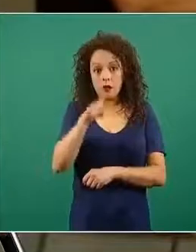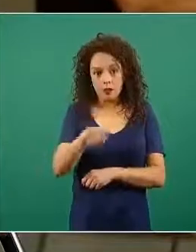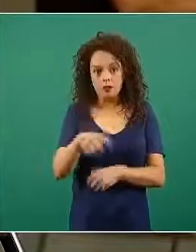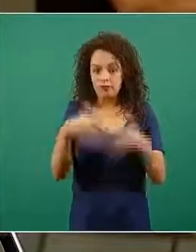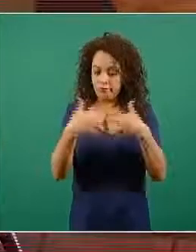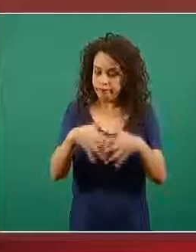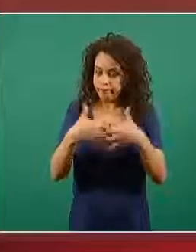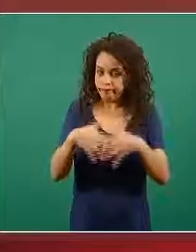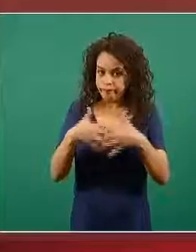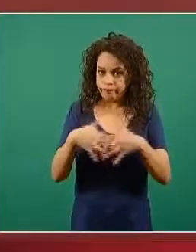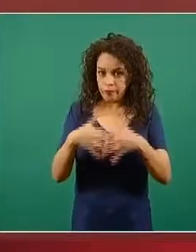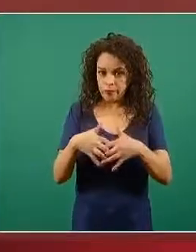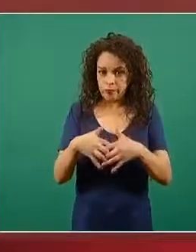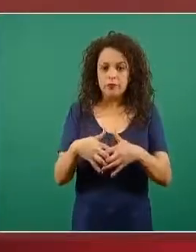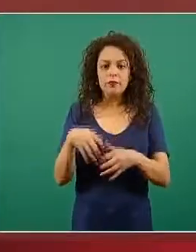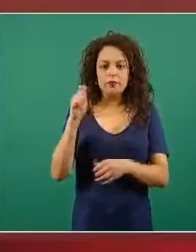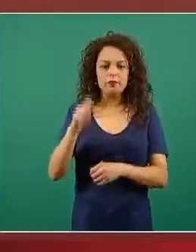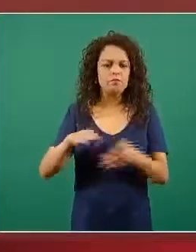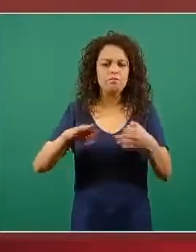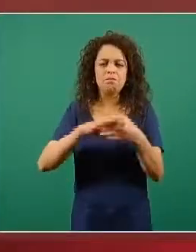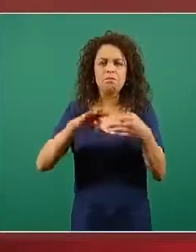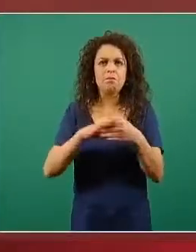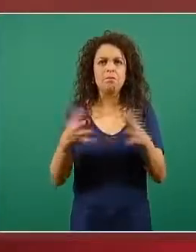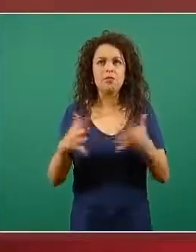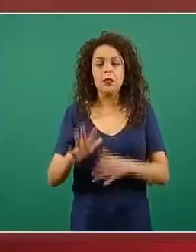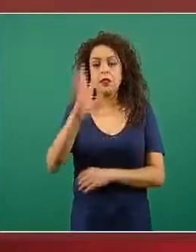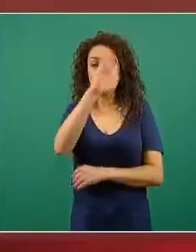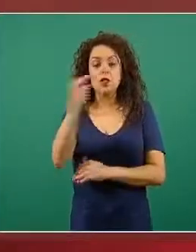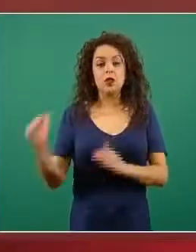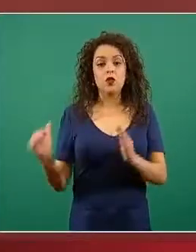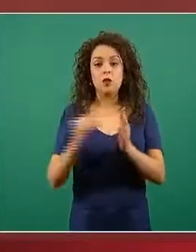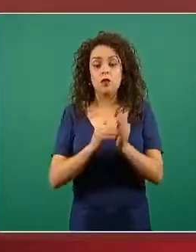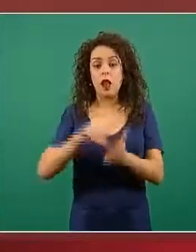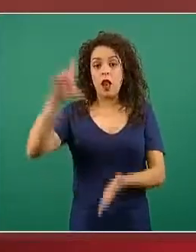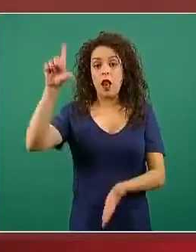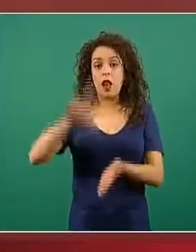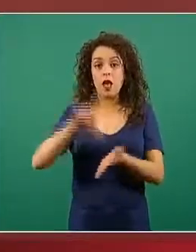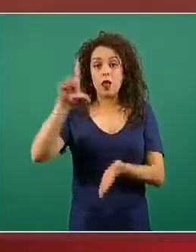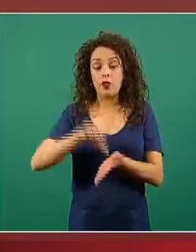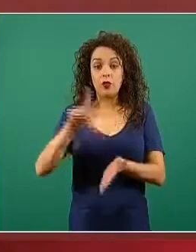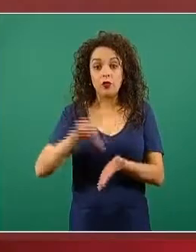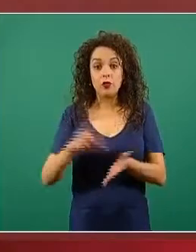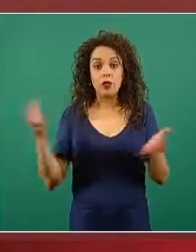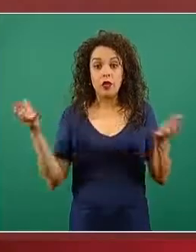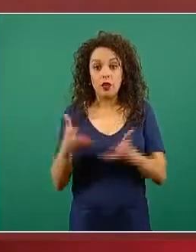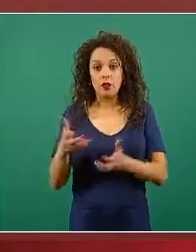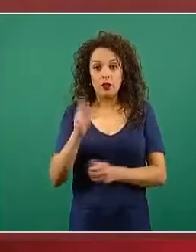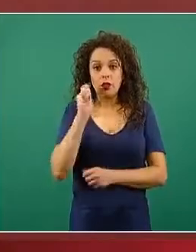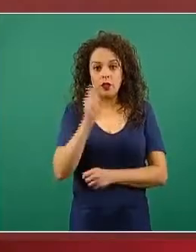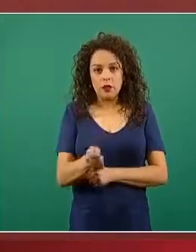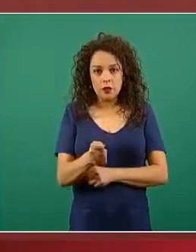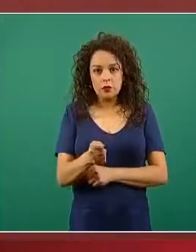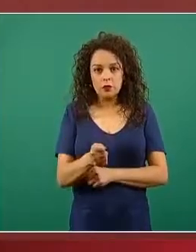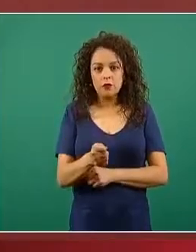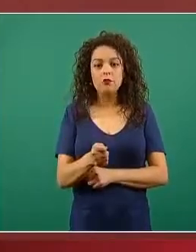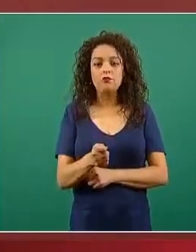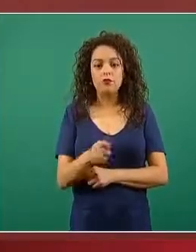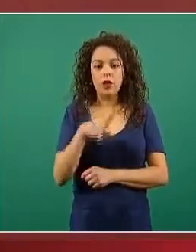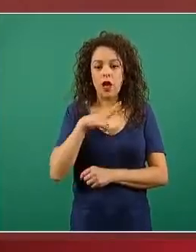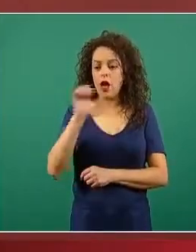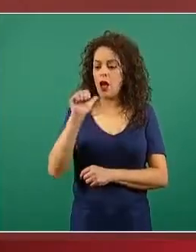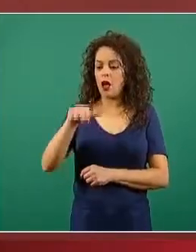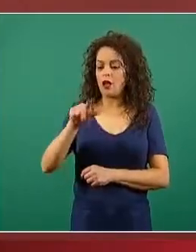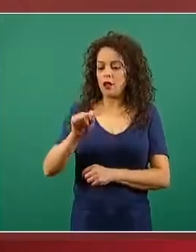granel, que estamos hablando de cerca de 5,000 litros que se producen de un líquido que contiene los antígenos